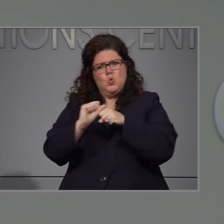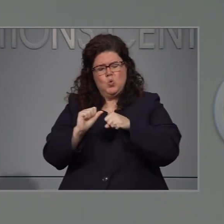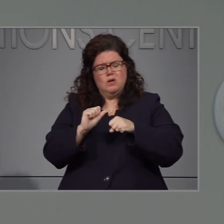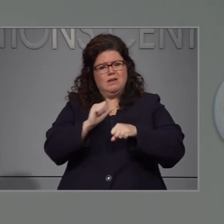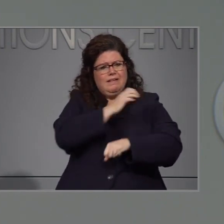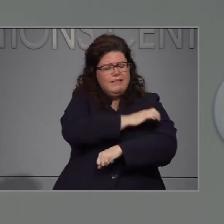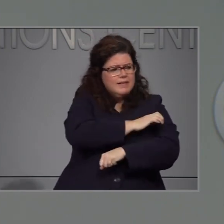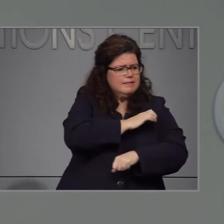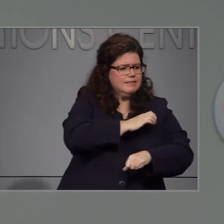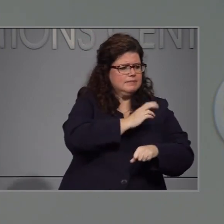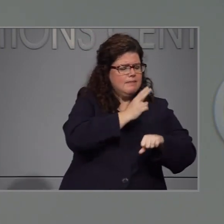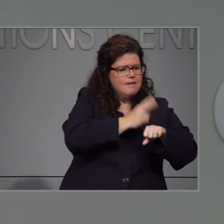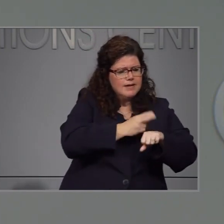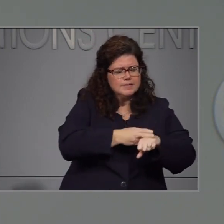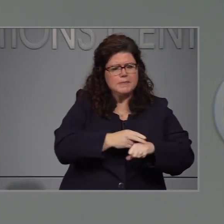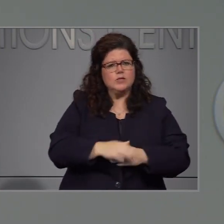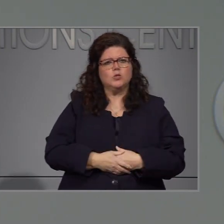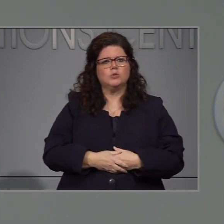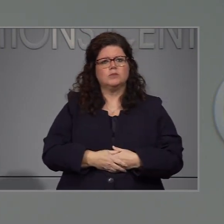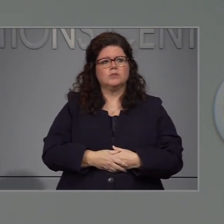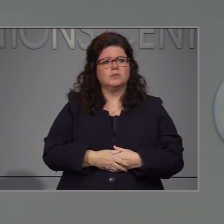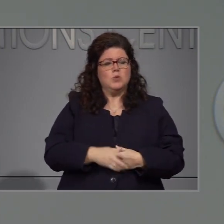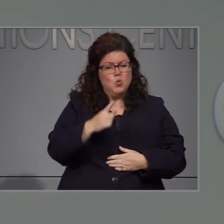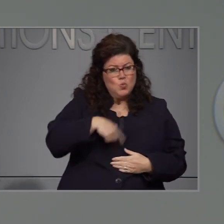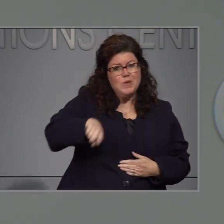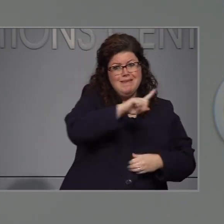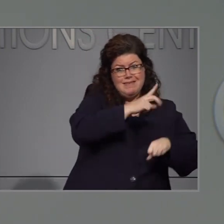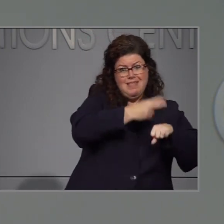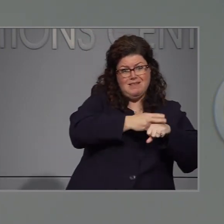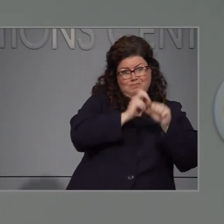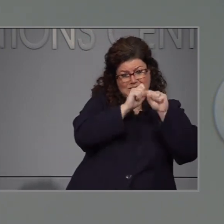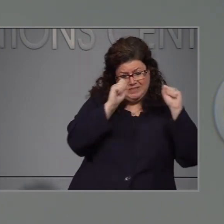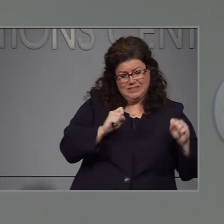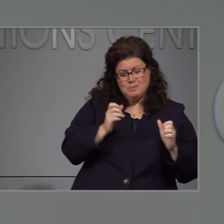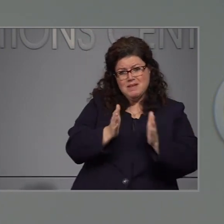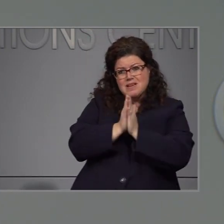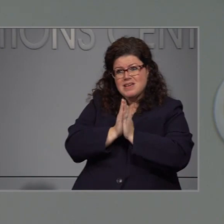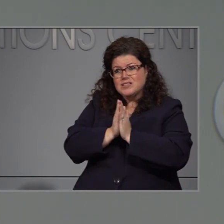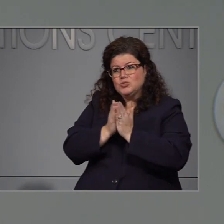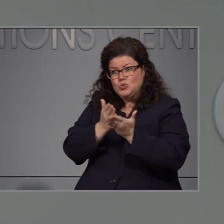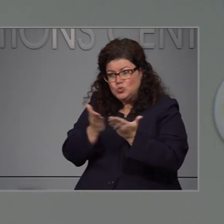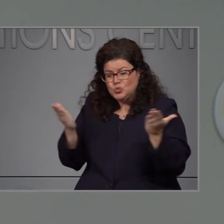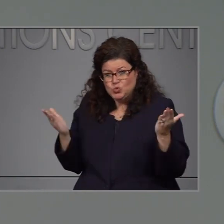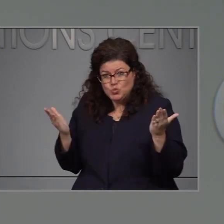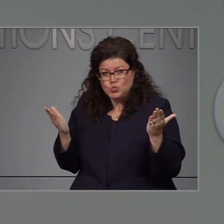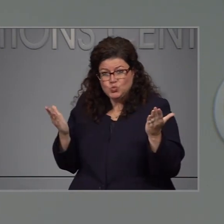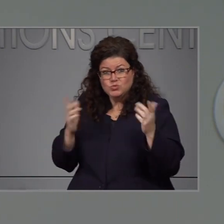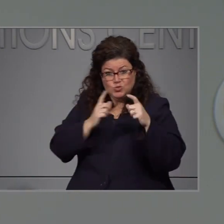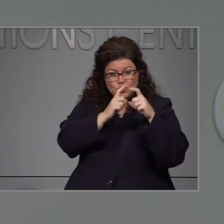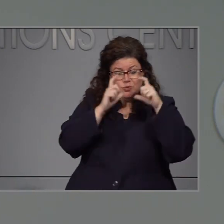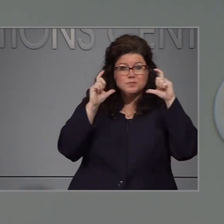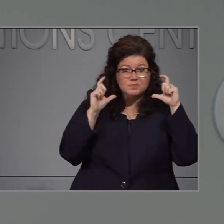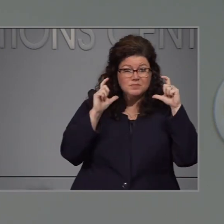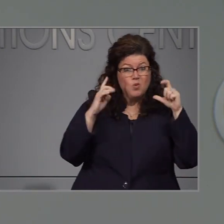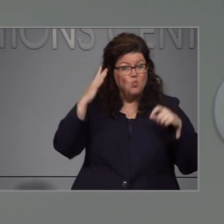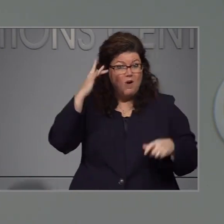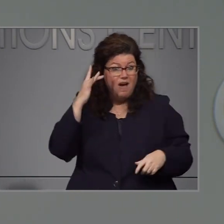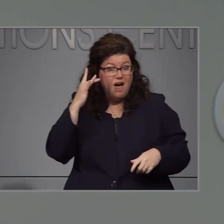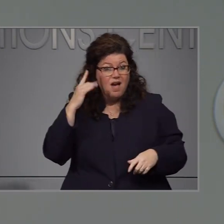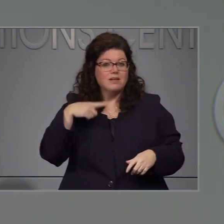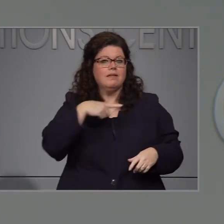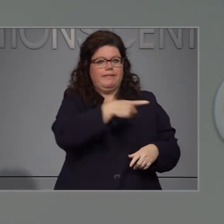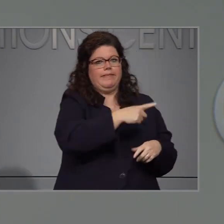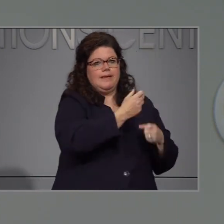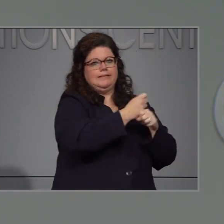línea en todo el estado. Le estamos pidiendo a la comunidad que tomen todas las medidas de precaución para estar a salvo, para que nuestros trabajadores de